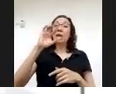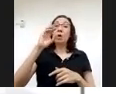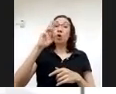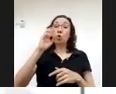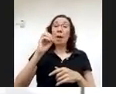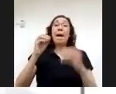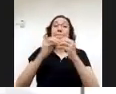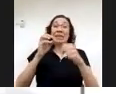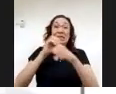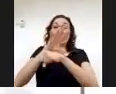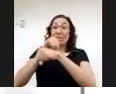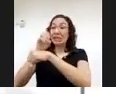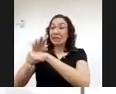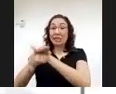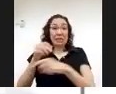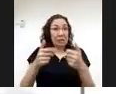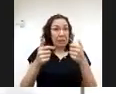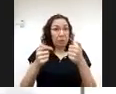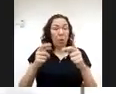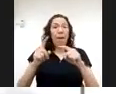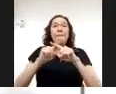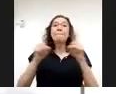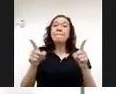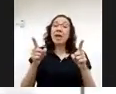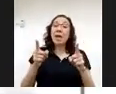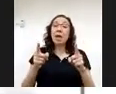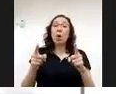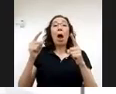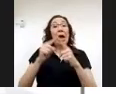contagiosa, aunque el comportamiento al momento